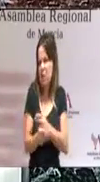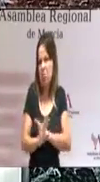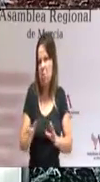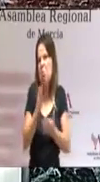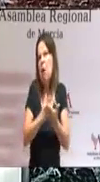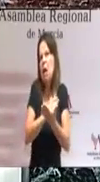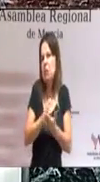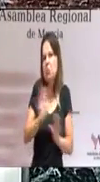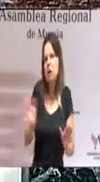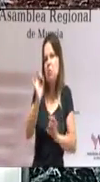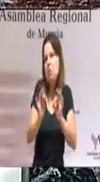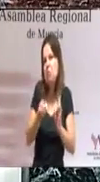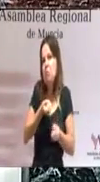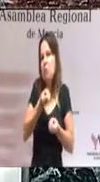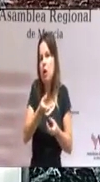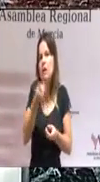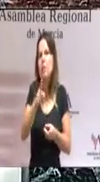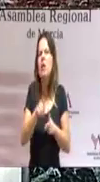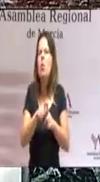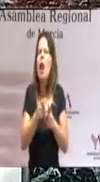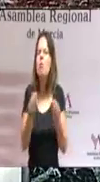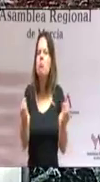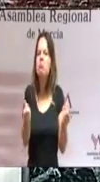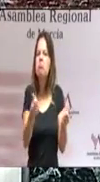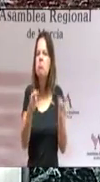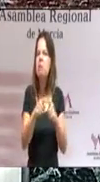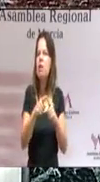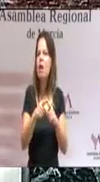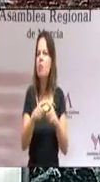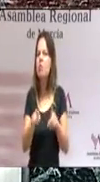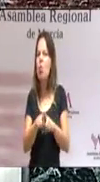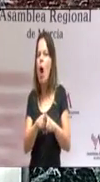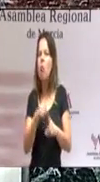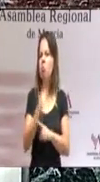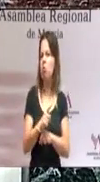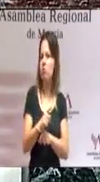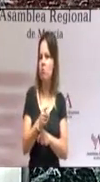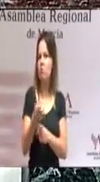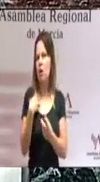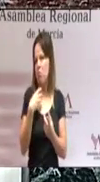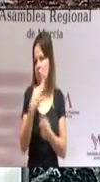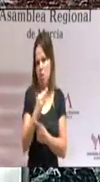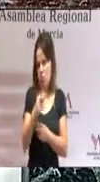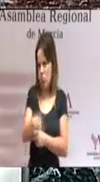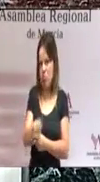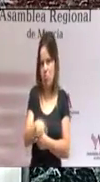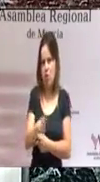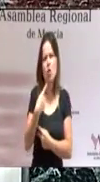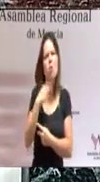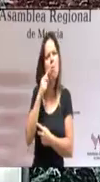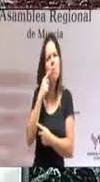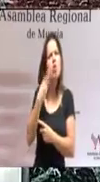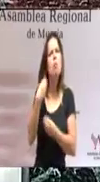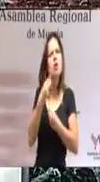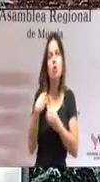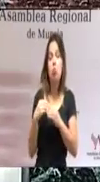parcial, y con una especie de prepotencia dogmática que nunca es buena, nunca es buena. Yo fíjese, creo que